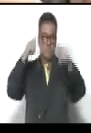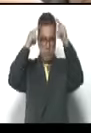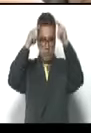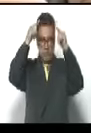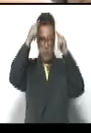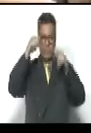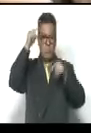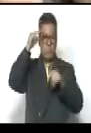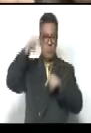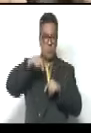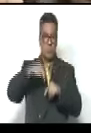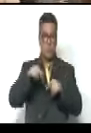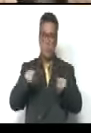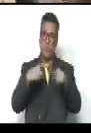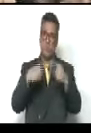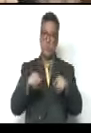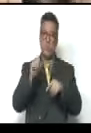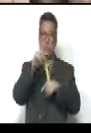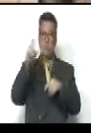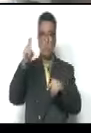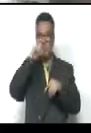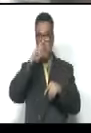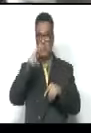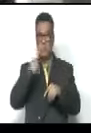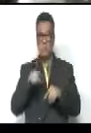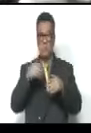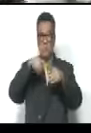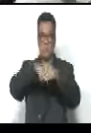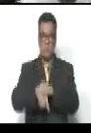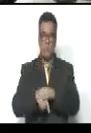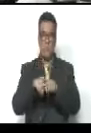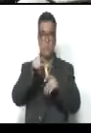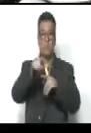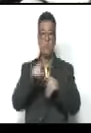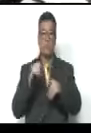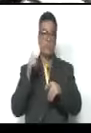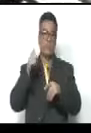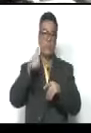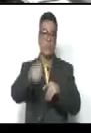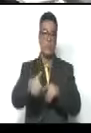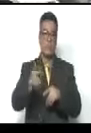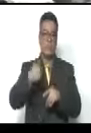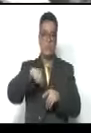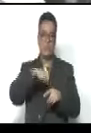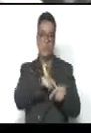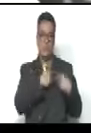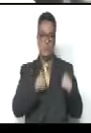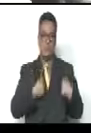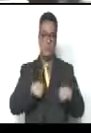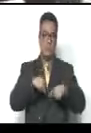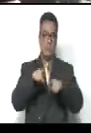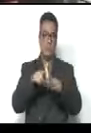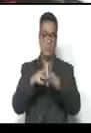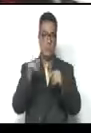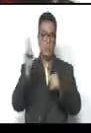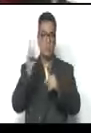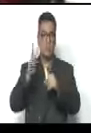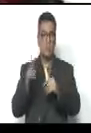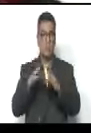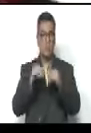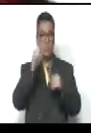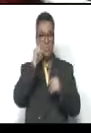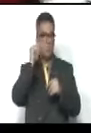Chávez, quien hoy cumple 11 años de su siembra y se ha inmortalizado en los corazones de los venezolanos y